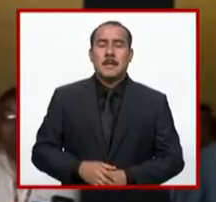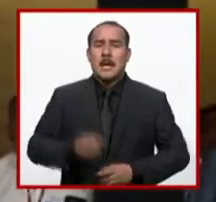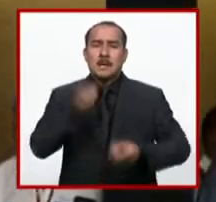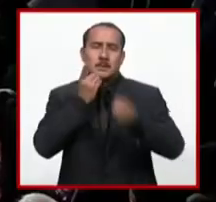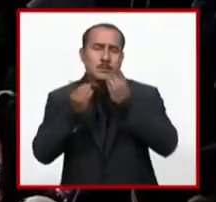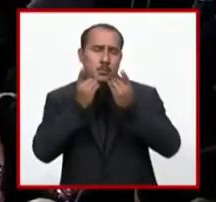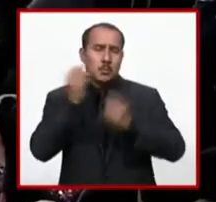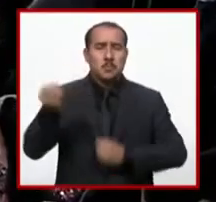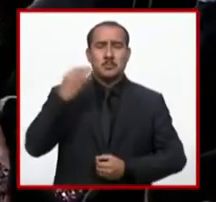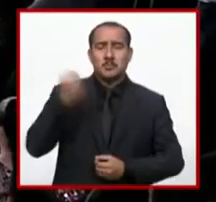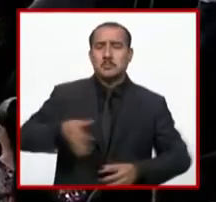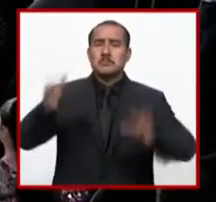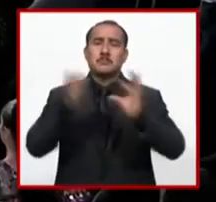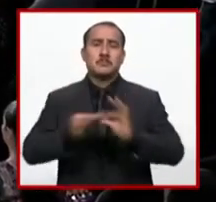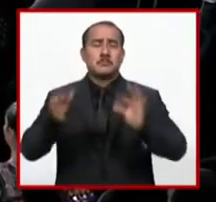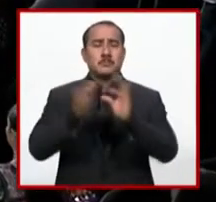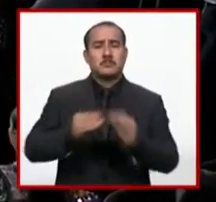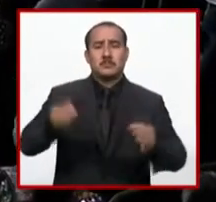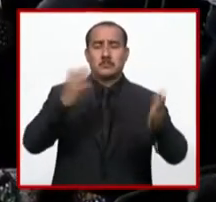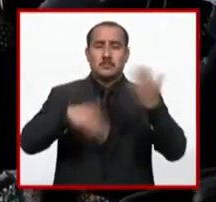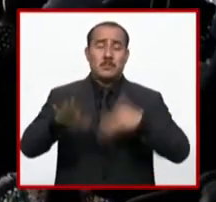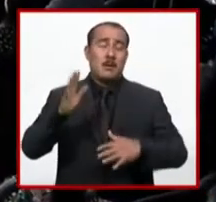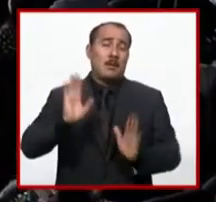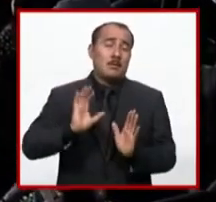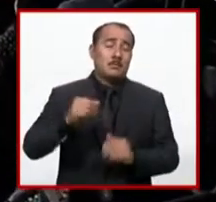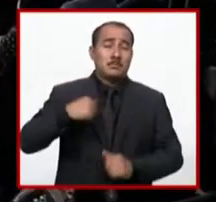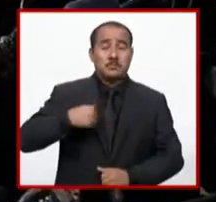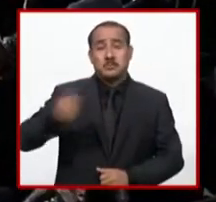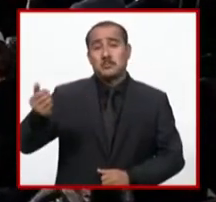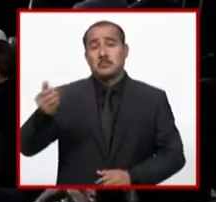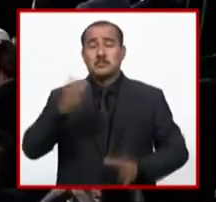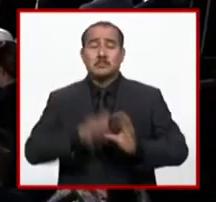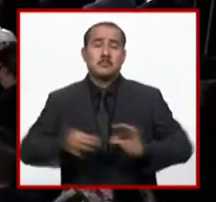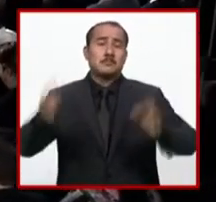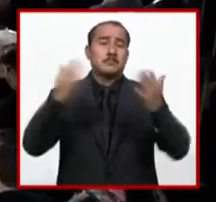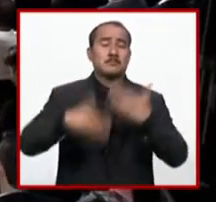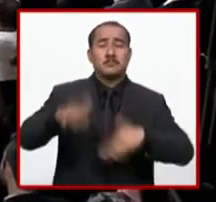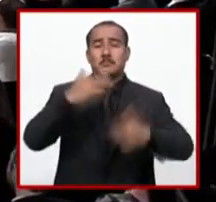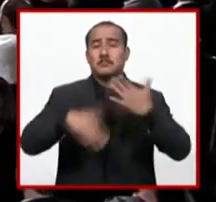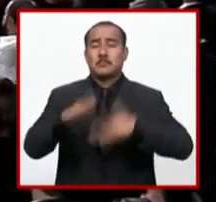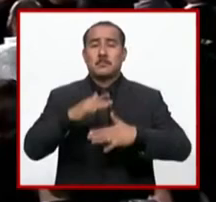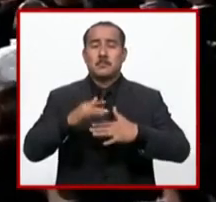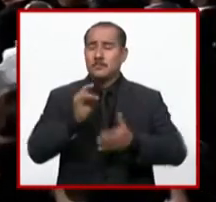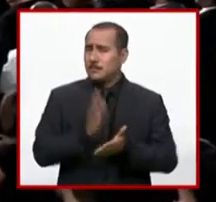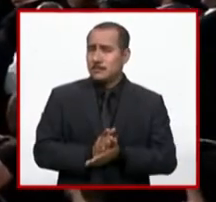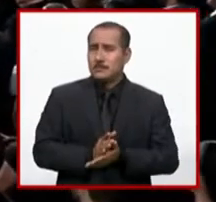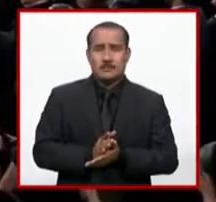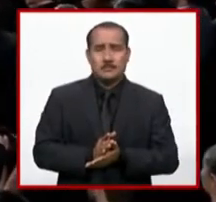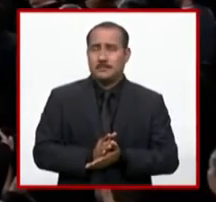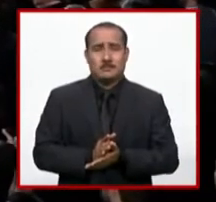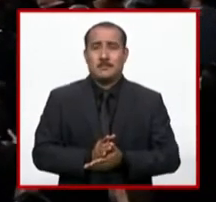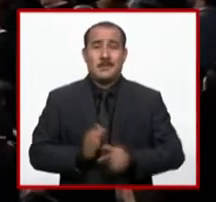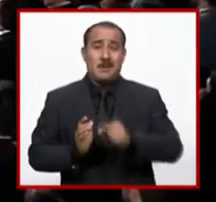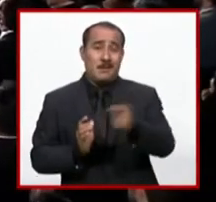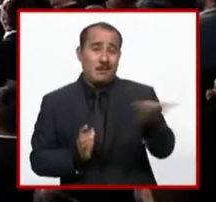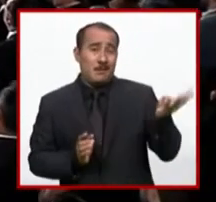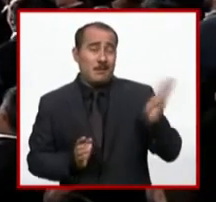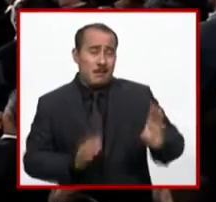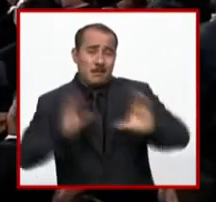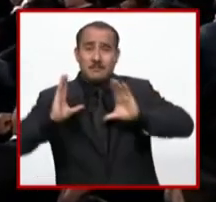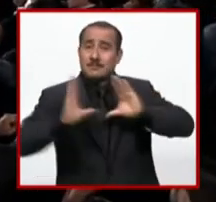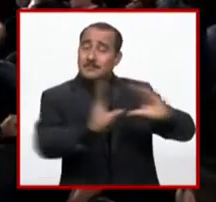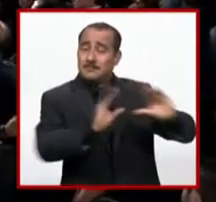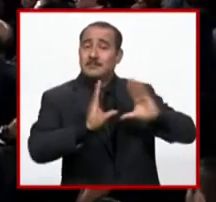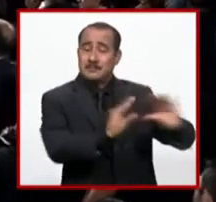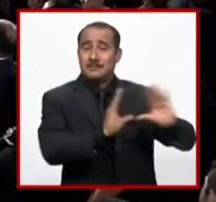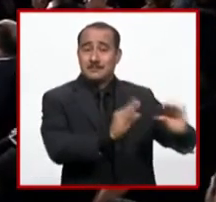discurso que a veces nosotros como autoridades damos, lo que tenemos que hacer es empoderar a nuestra gente. Por eso